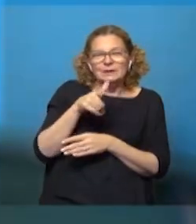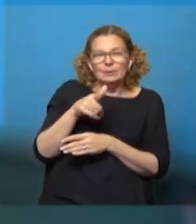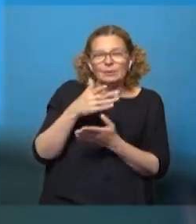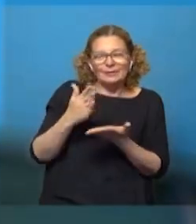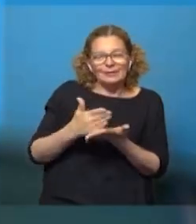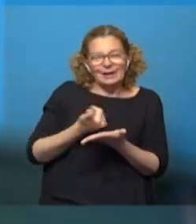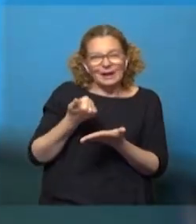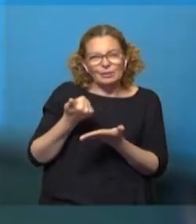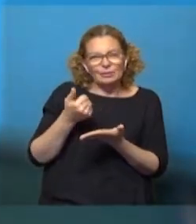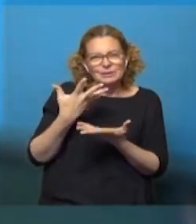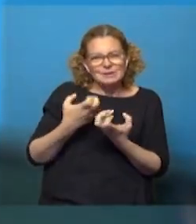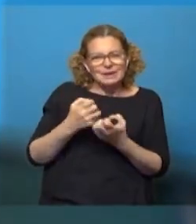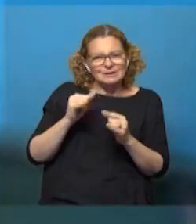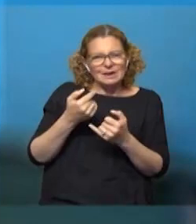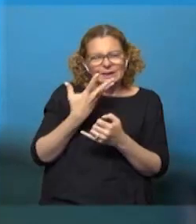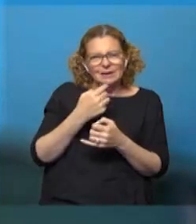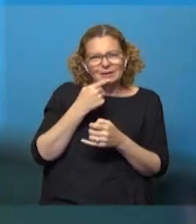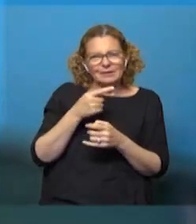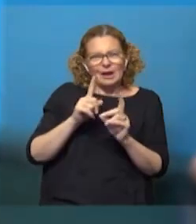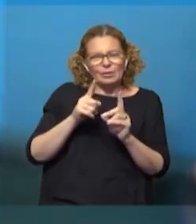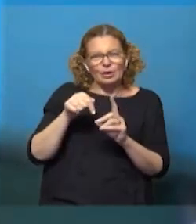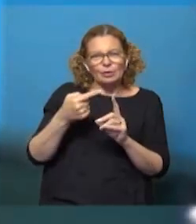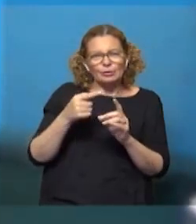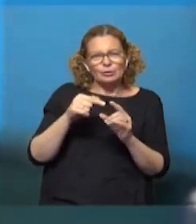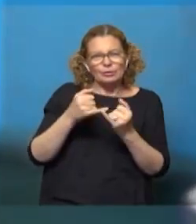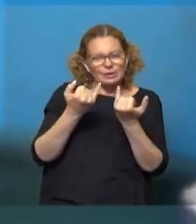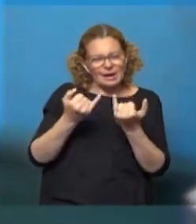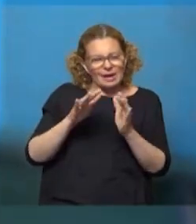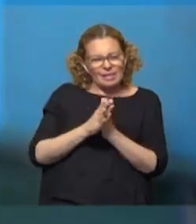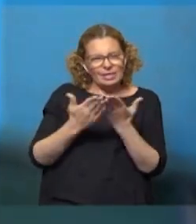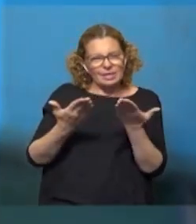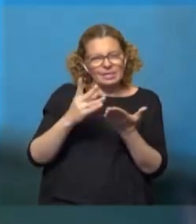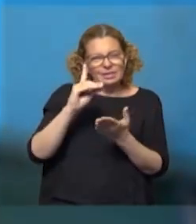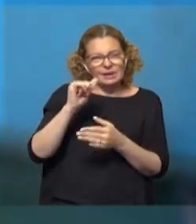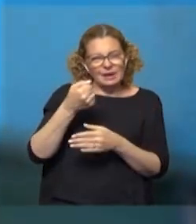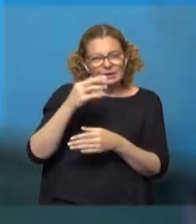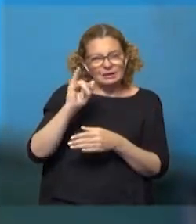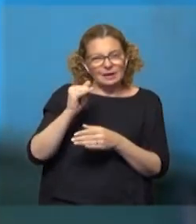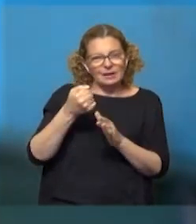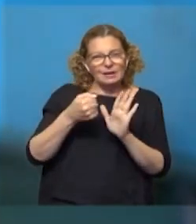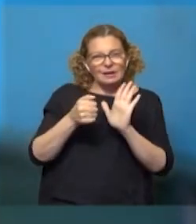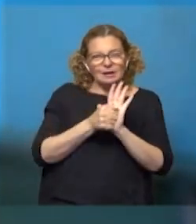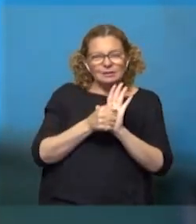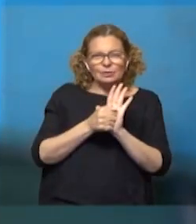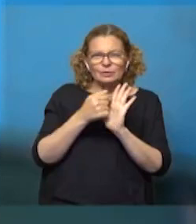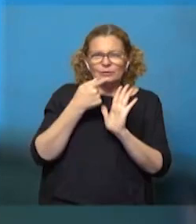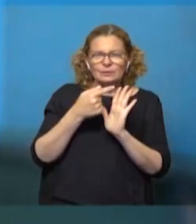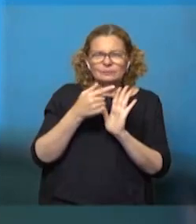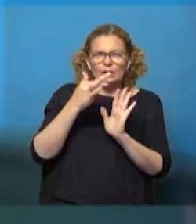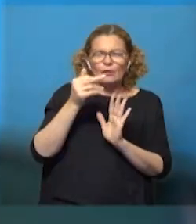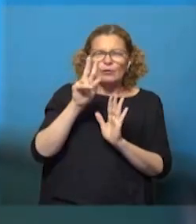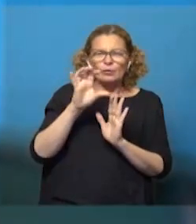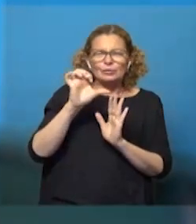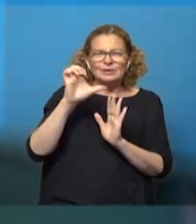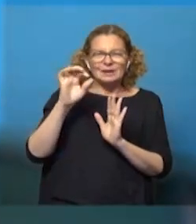de retirar el libro ya implica algo el otro día en la diaria este había un artículo sobre el punto y el doctor fussé